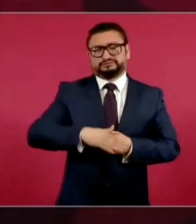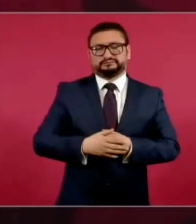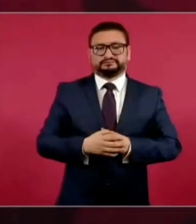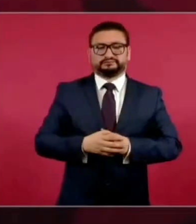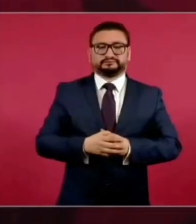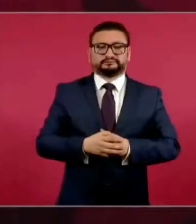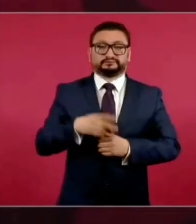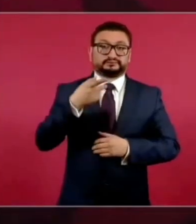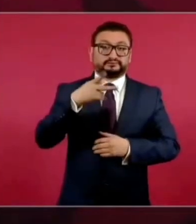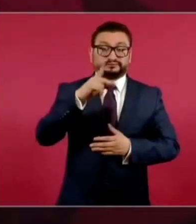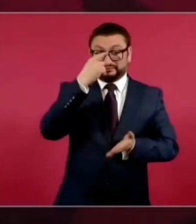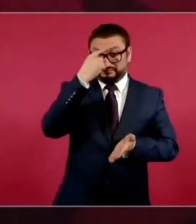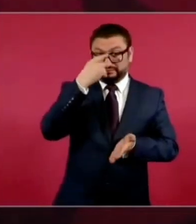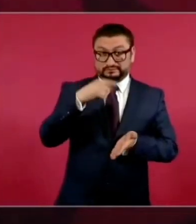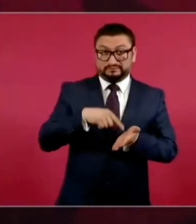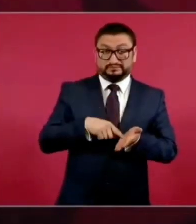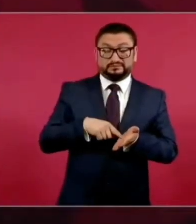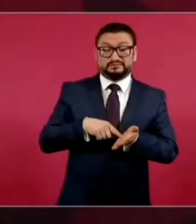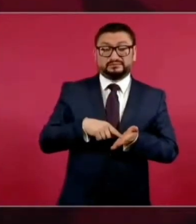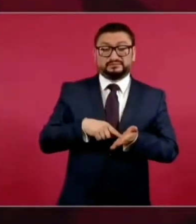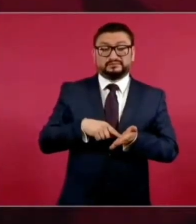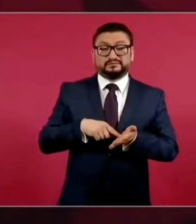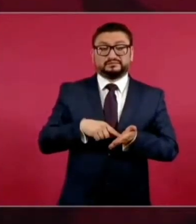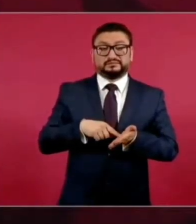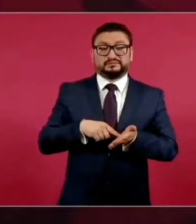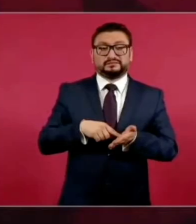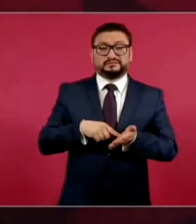Pero yo creo que